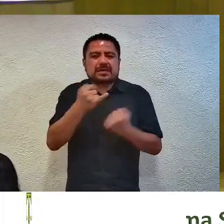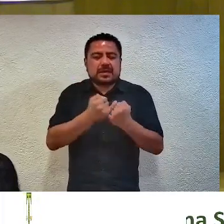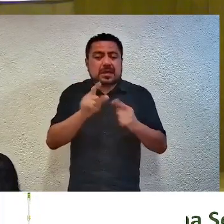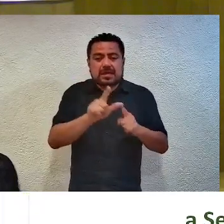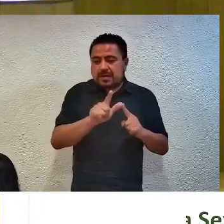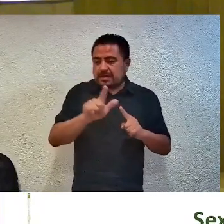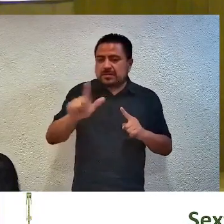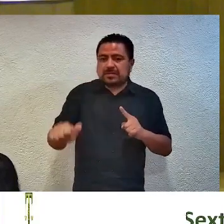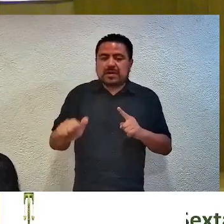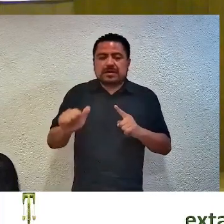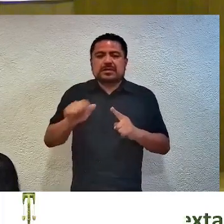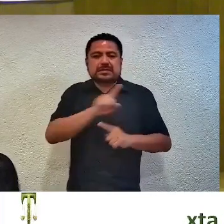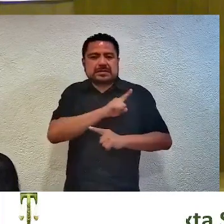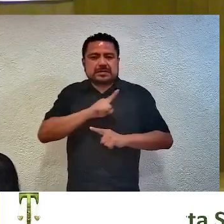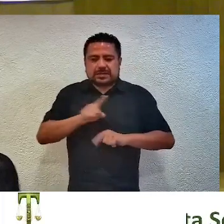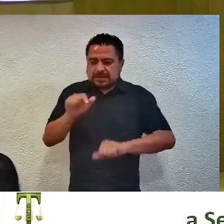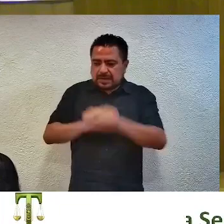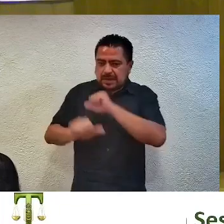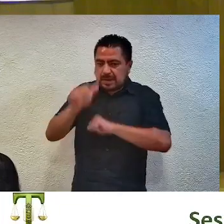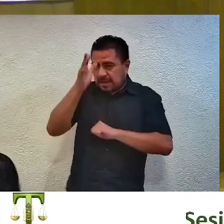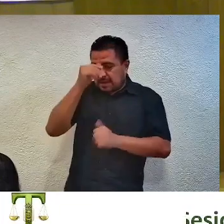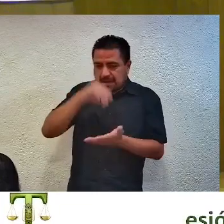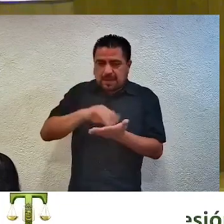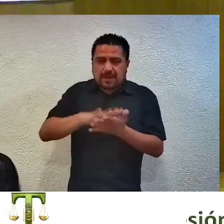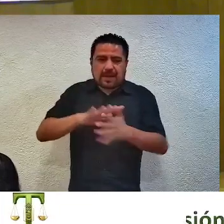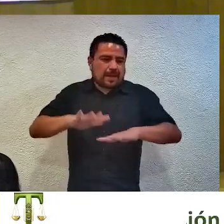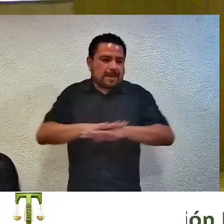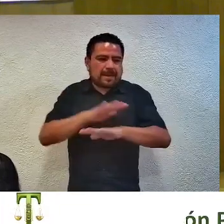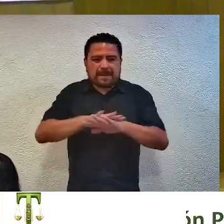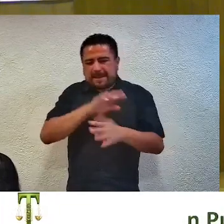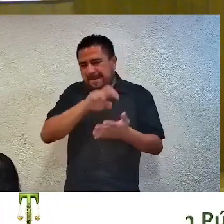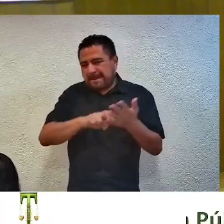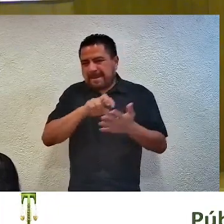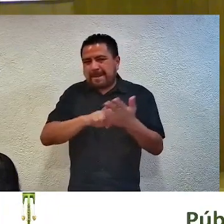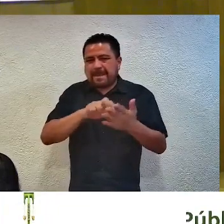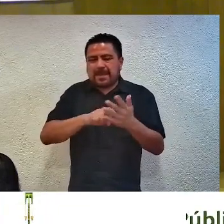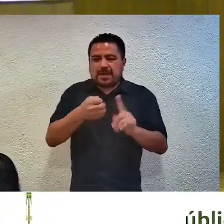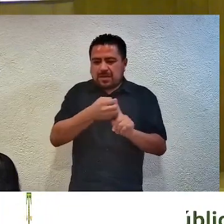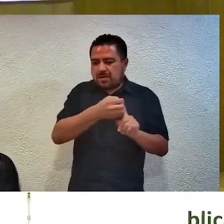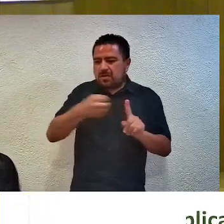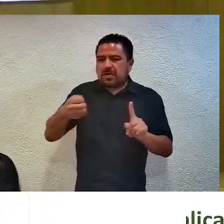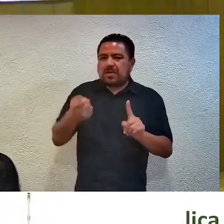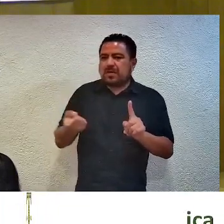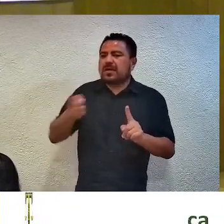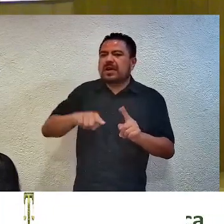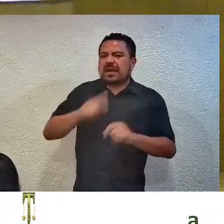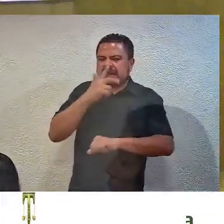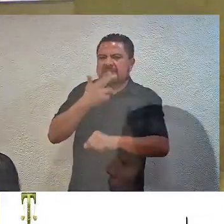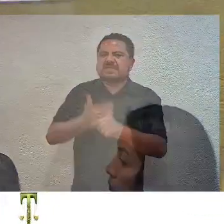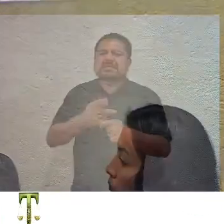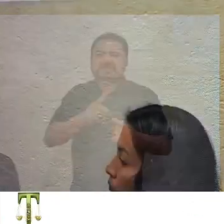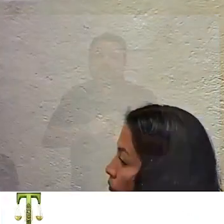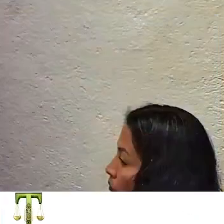consecuencia, revocar parcialmente el acuerdo impugnado y la modificación de los lineamientos, ordenándose efectos a la autoridad responsable.